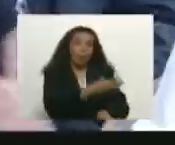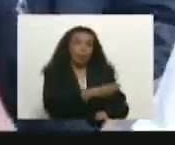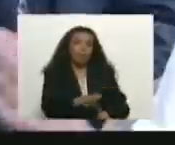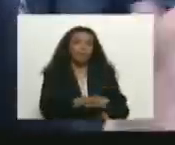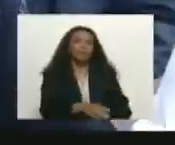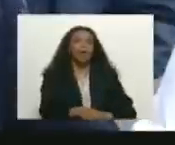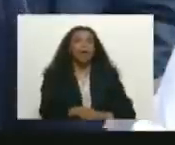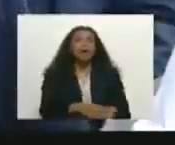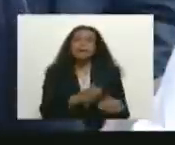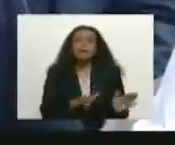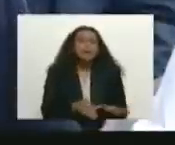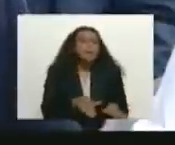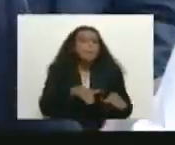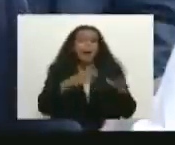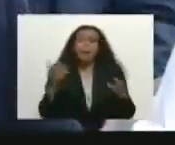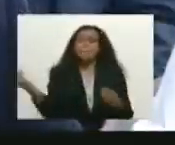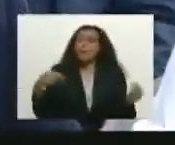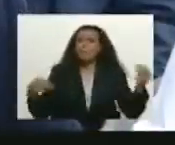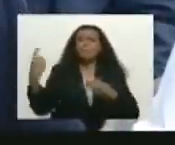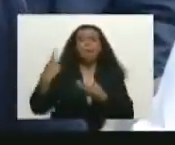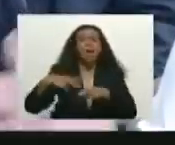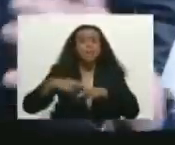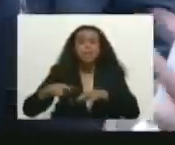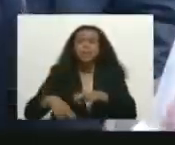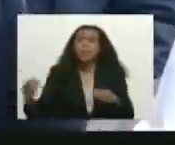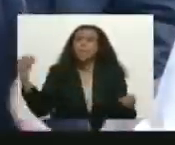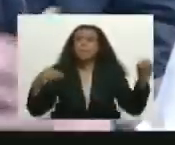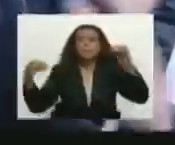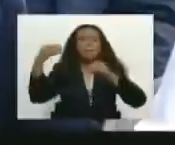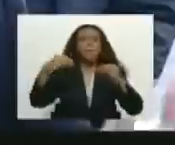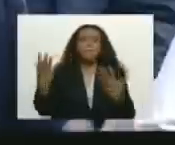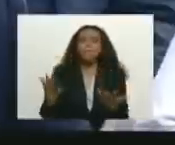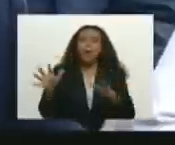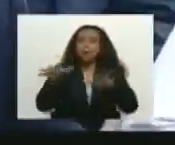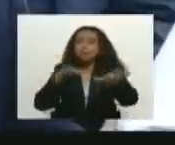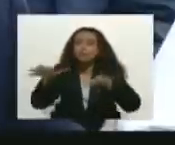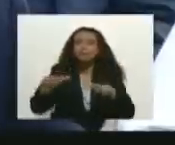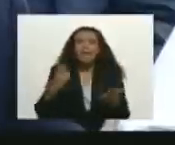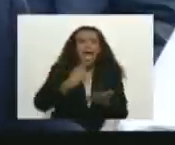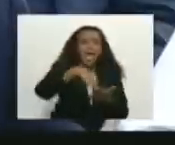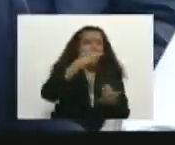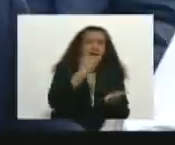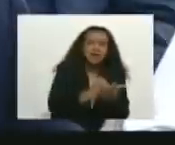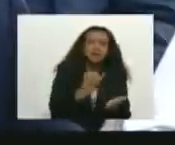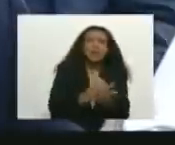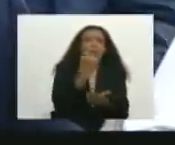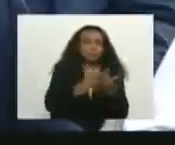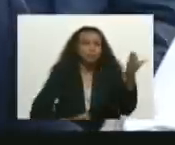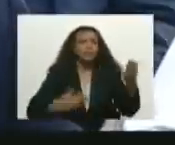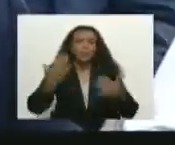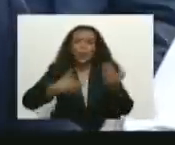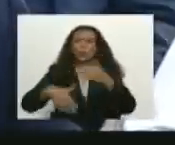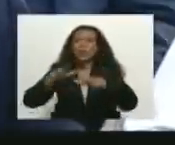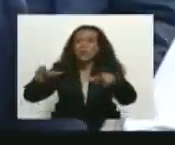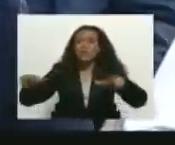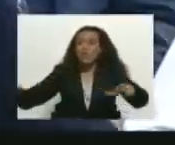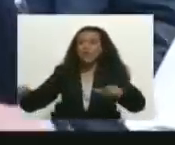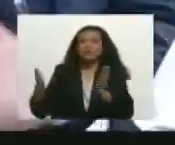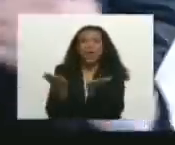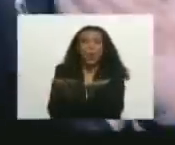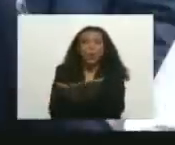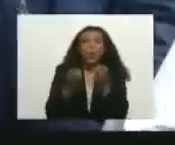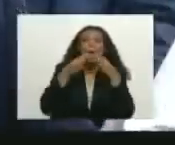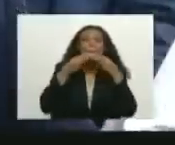supuesto, seguir creciendo en cantidad de niños, en cantidad de jóvenes incorporados a los distintos núcleos de las